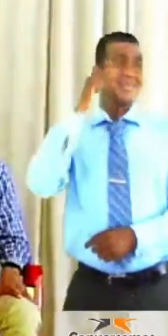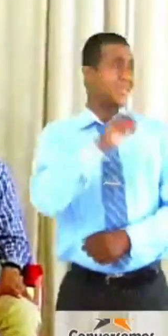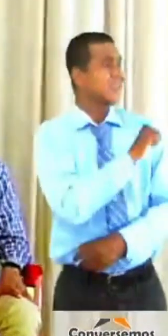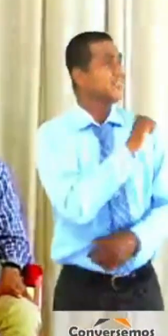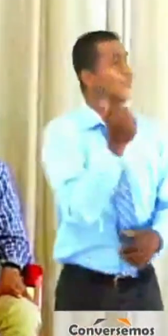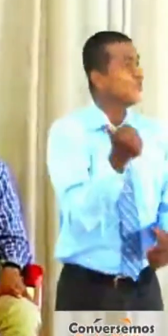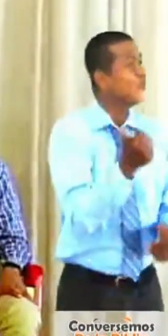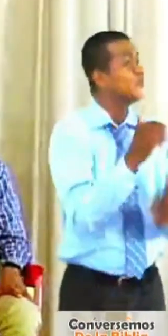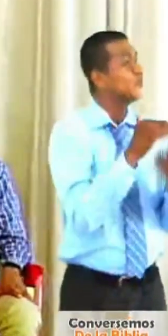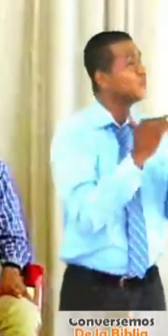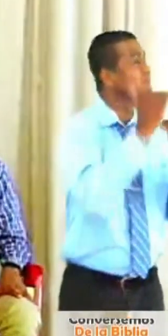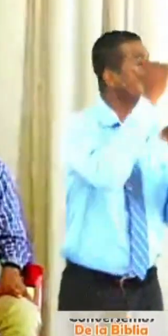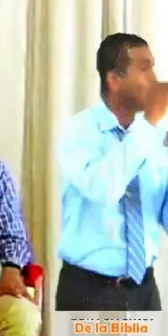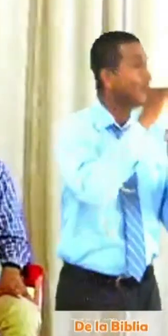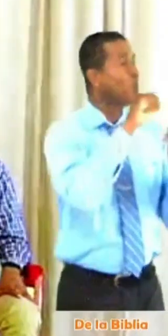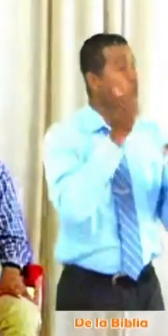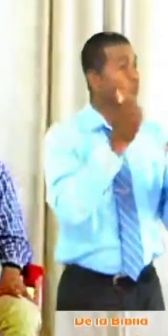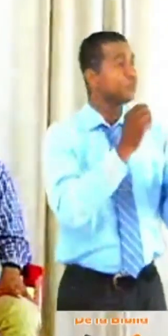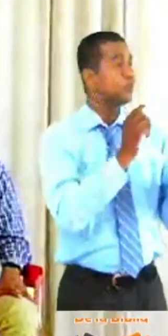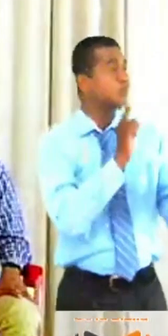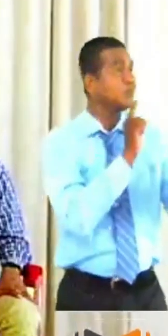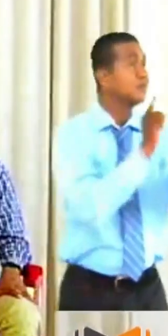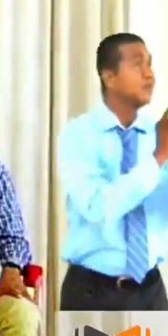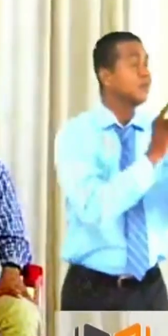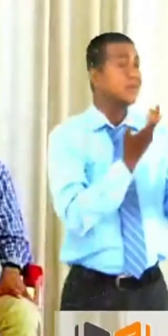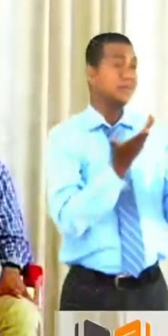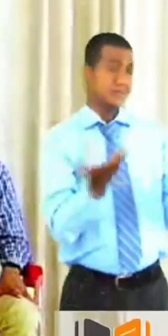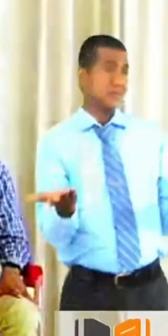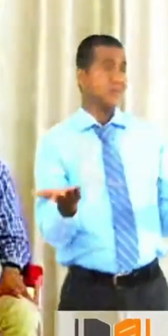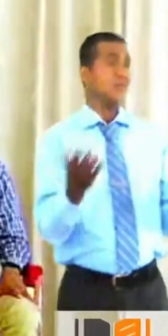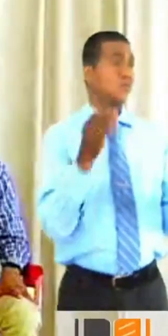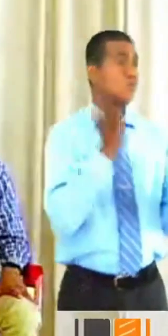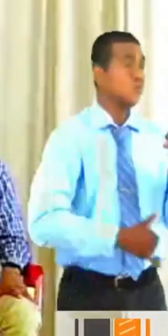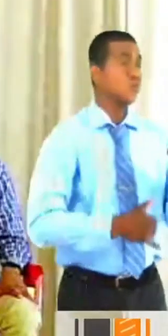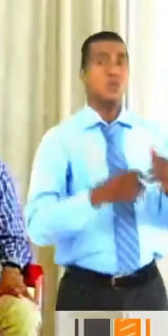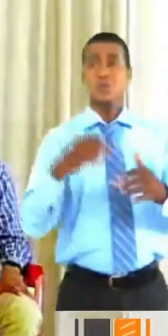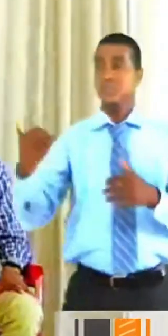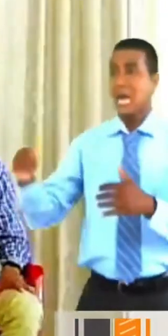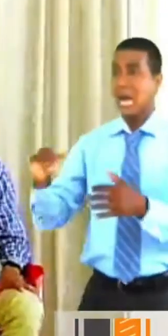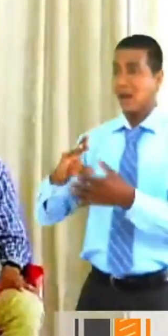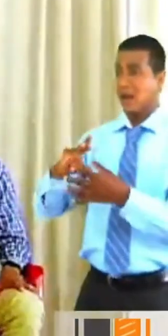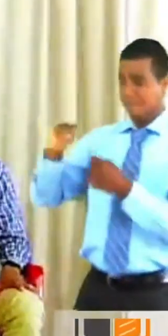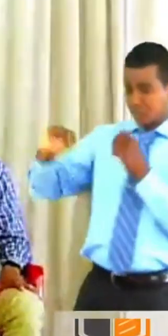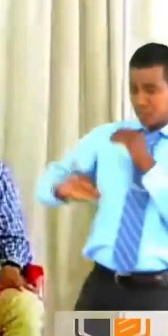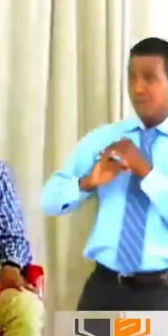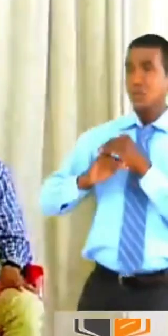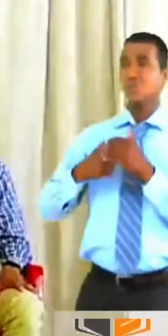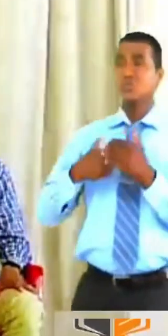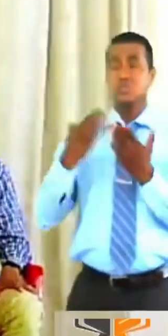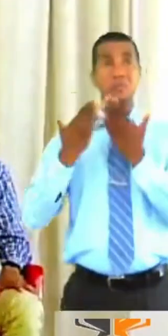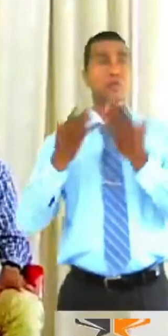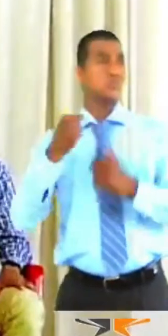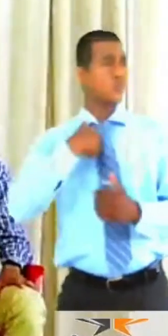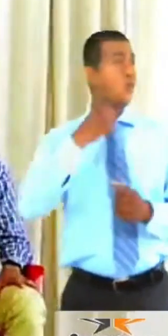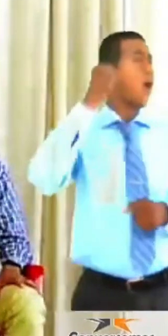Carlos. Otros se acercan al pastor y yo veo que llegó de último, recibió el Espíritu Santo y ya lo tienen sirviendo. Yo llevo años en la iglesia,